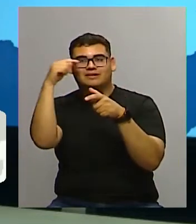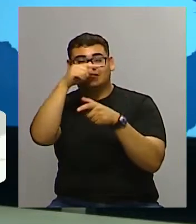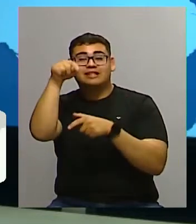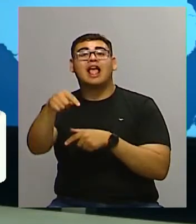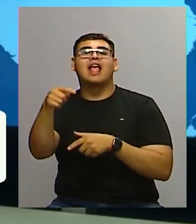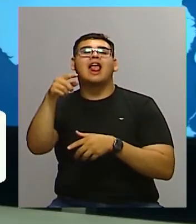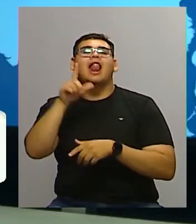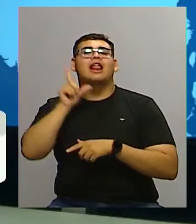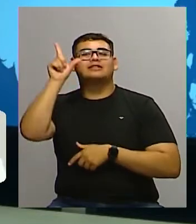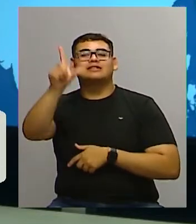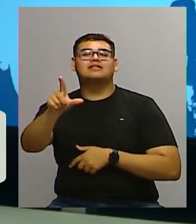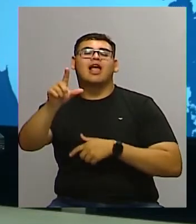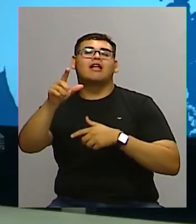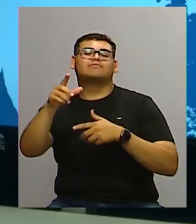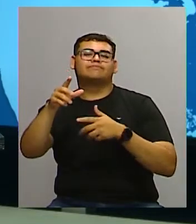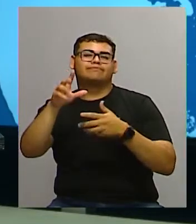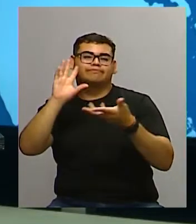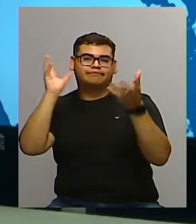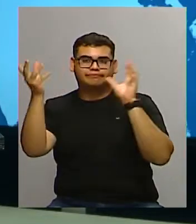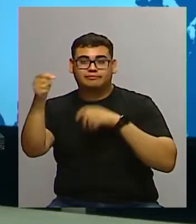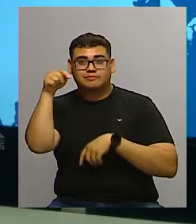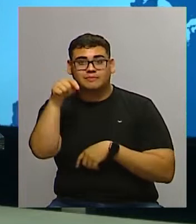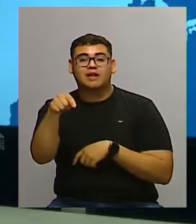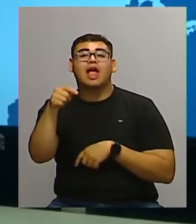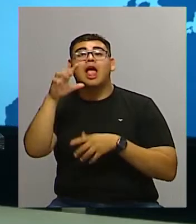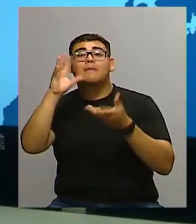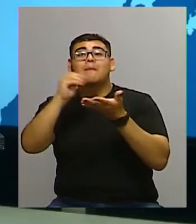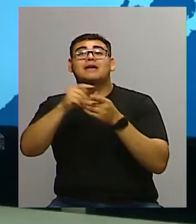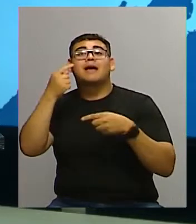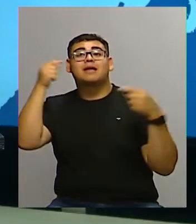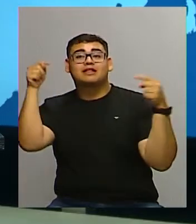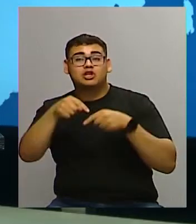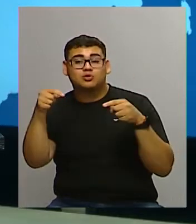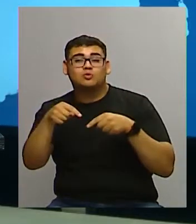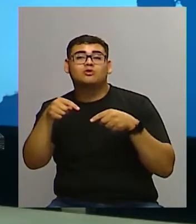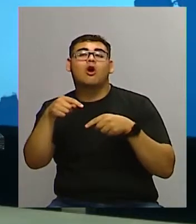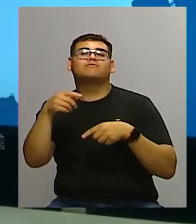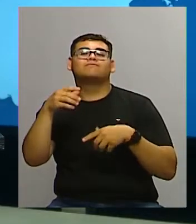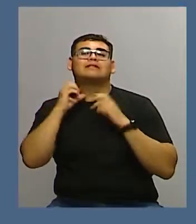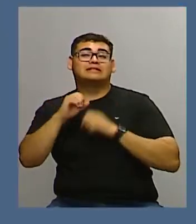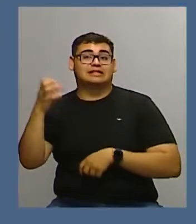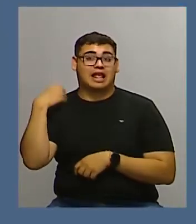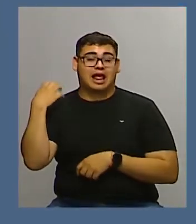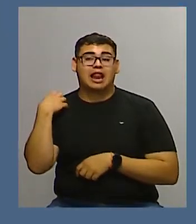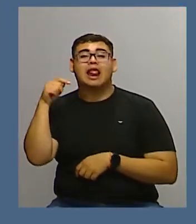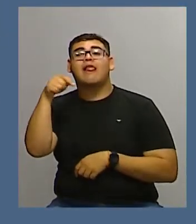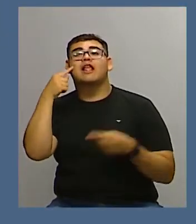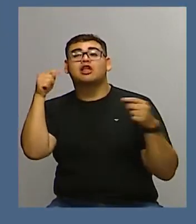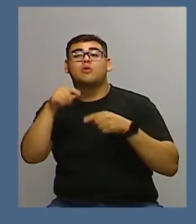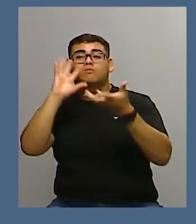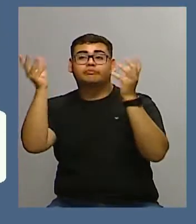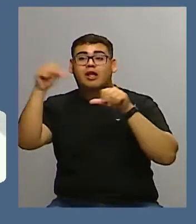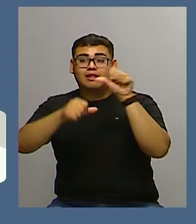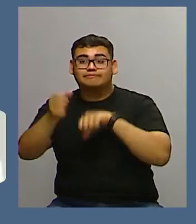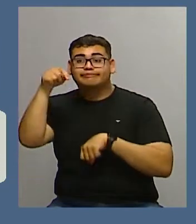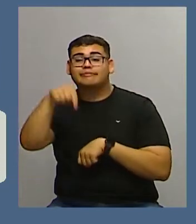Ambiental y además secretaria general del Instituto de Ciencias Ambientales de la Universidad Nacional de Cuyo. Gabriela, vos